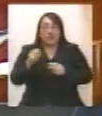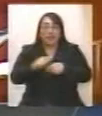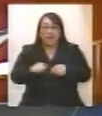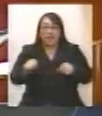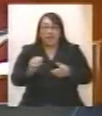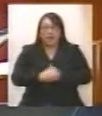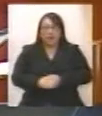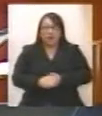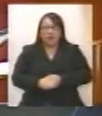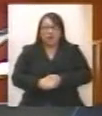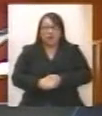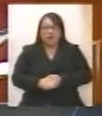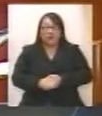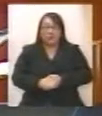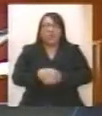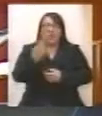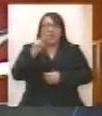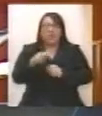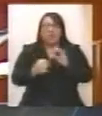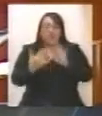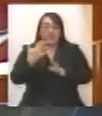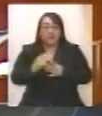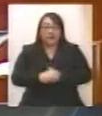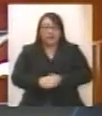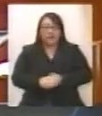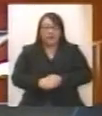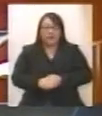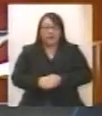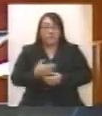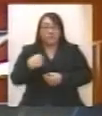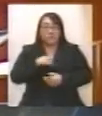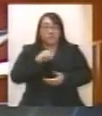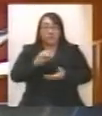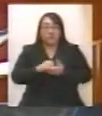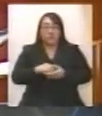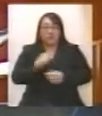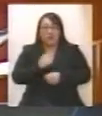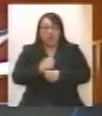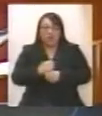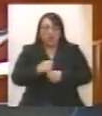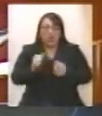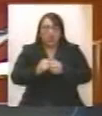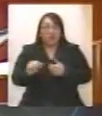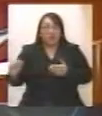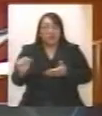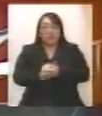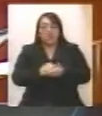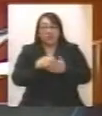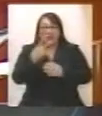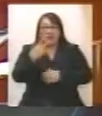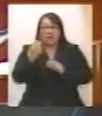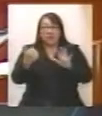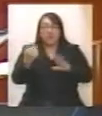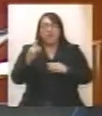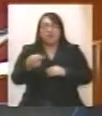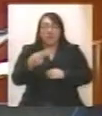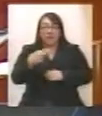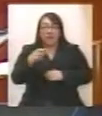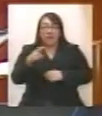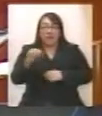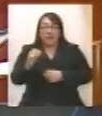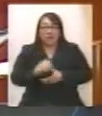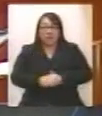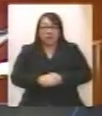métricas. Para el 2015 estamos fijando como meta la erradicación de 26.000 hectáreas.